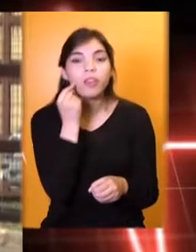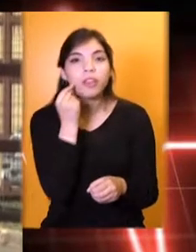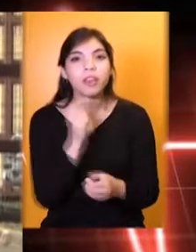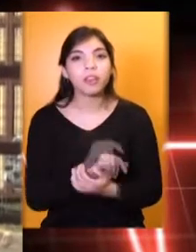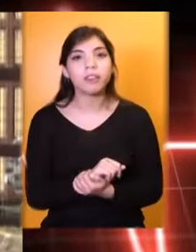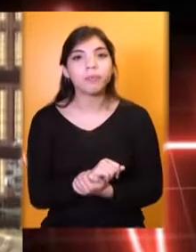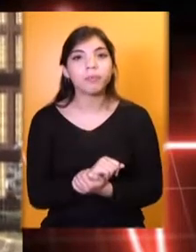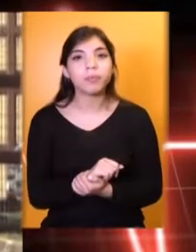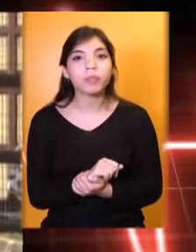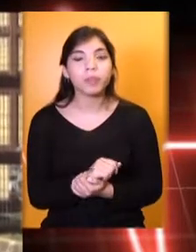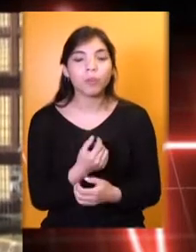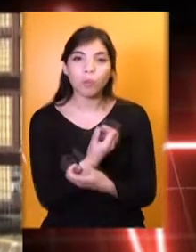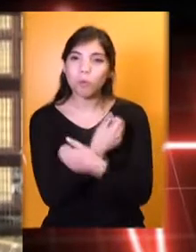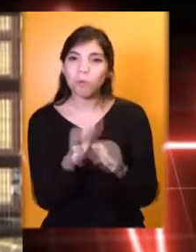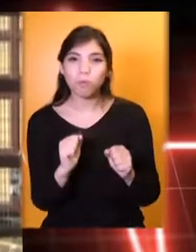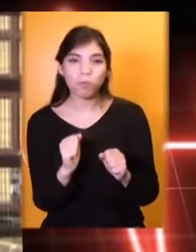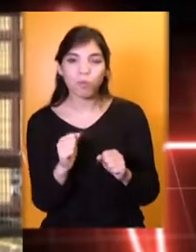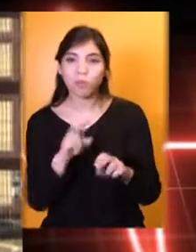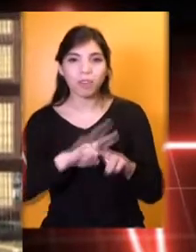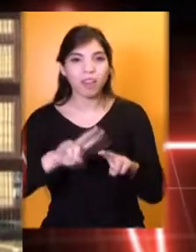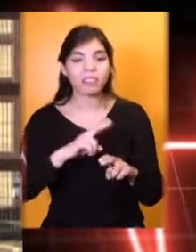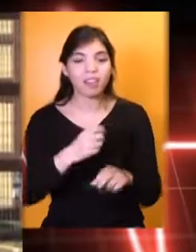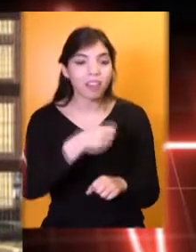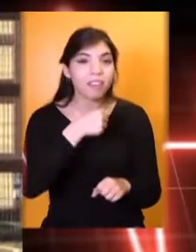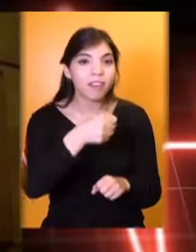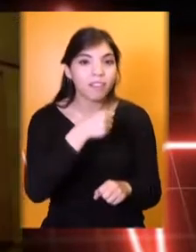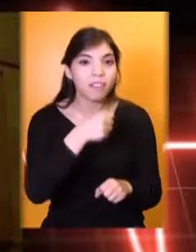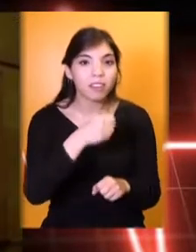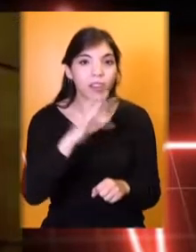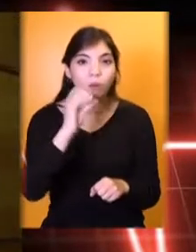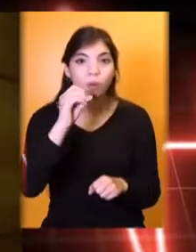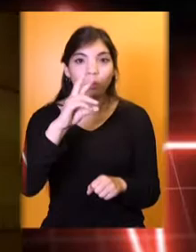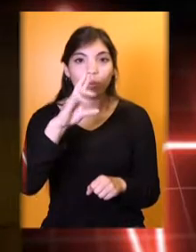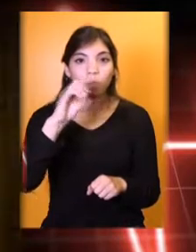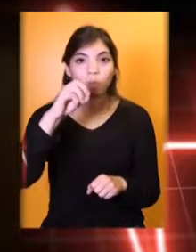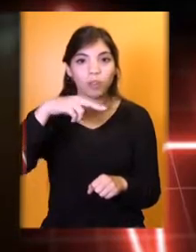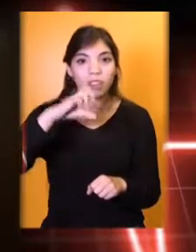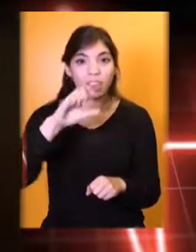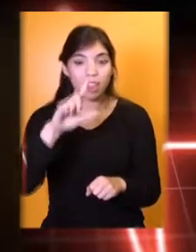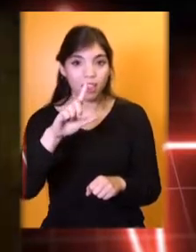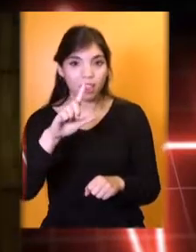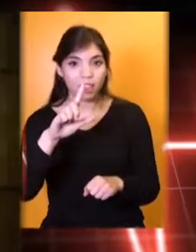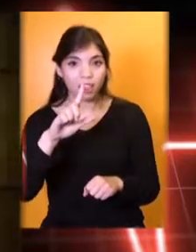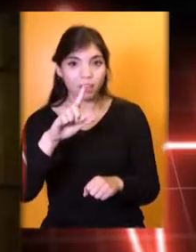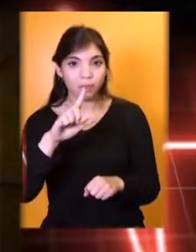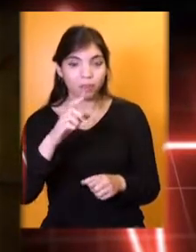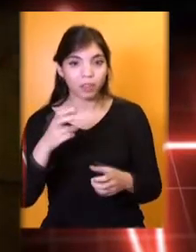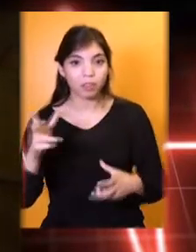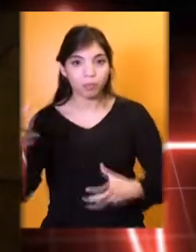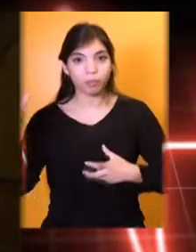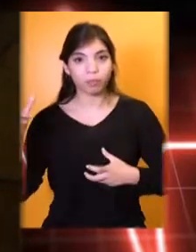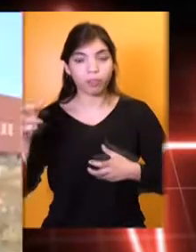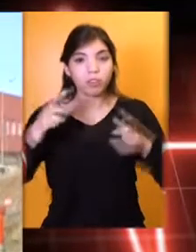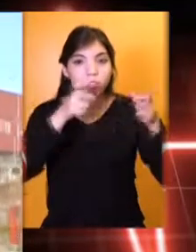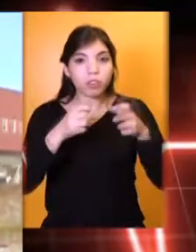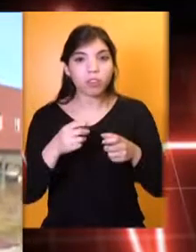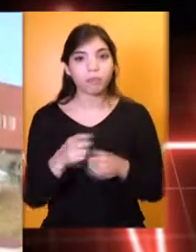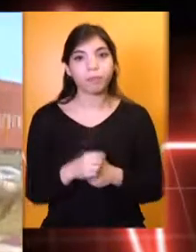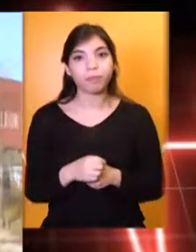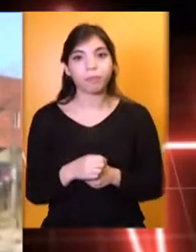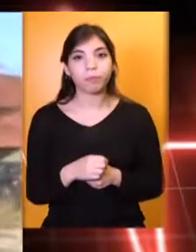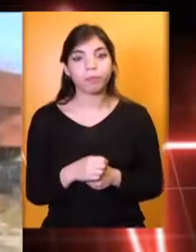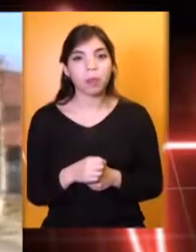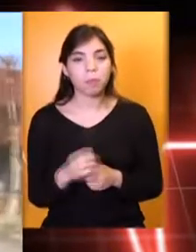esta edición, no fue posible concretar una entrevista con el coronel Sebastián Urra, actual director regional de Gendarmería, para que explique